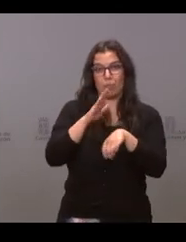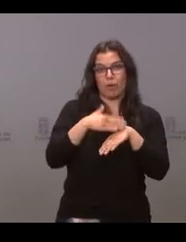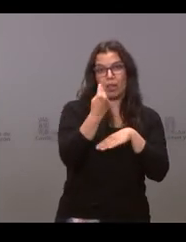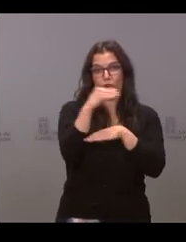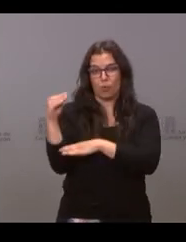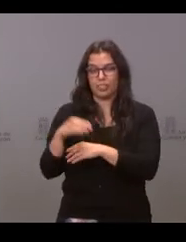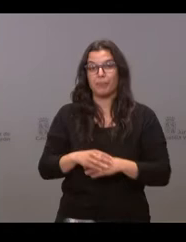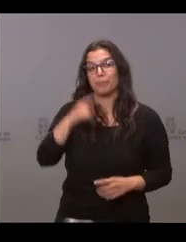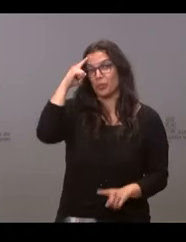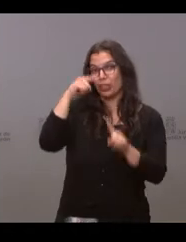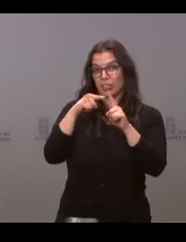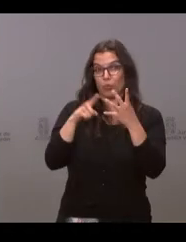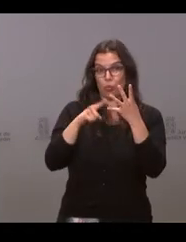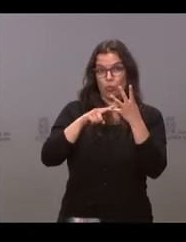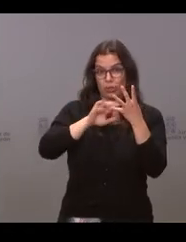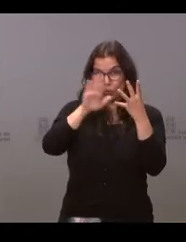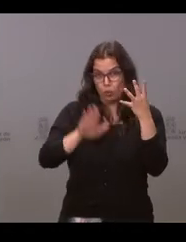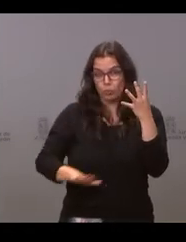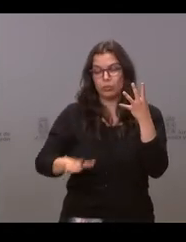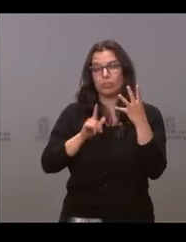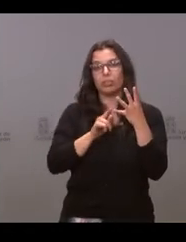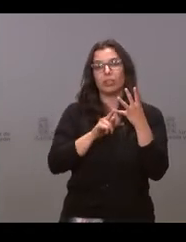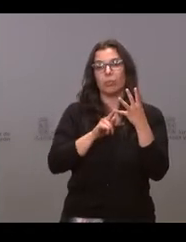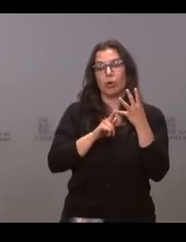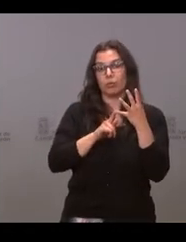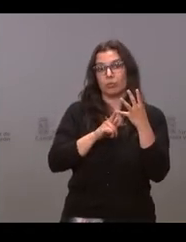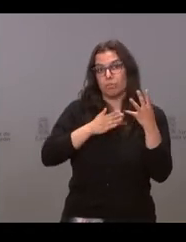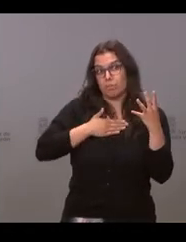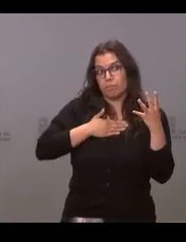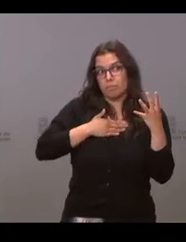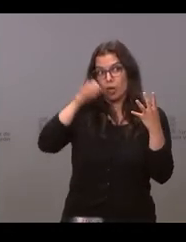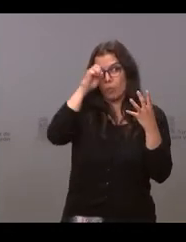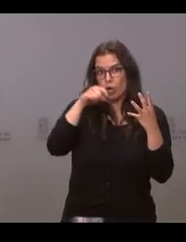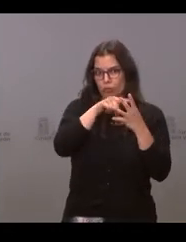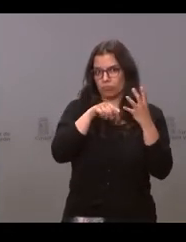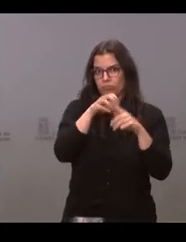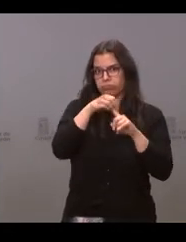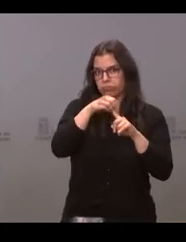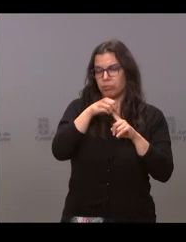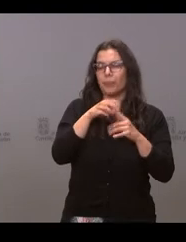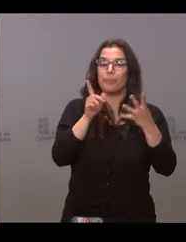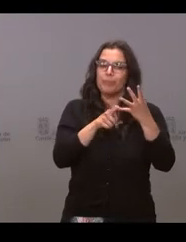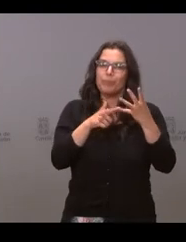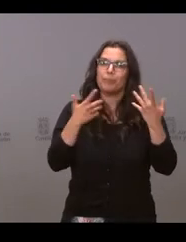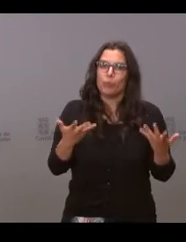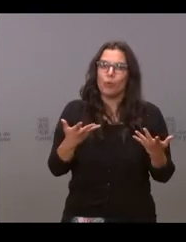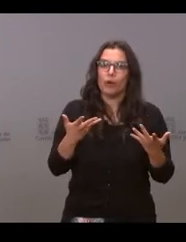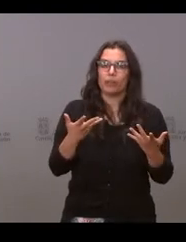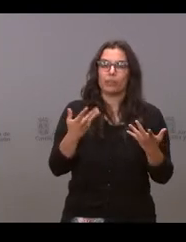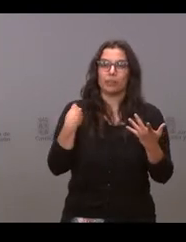último objetivo sobre el que pivota desde mi punto de vista estos acuerdos es recuperar los niveles de empleo